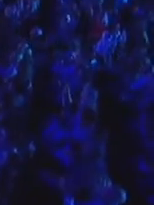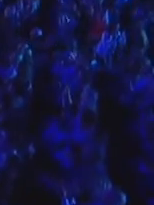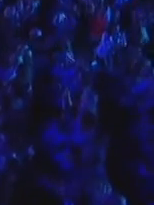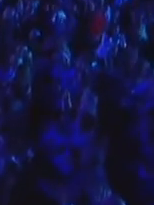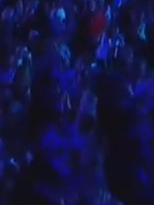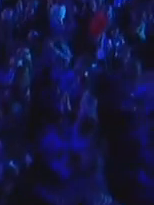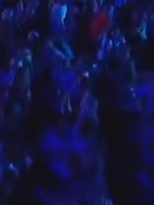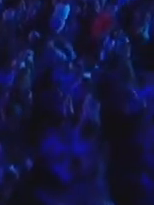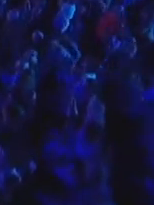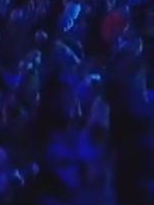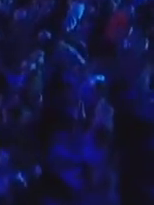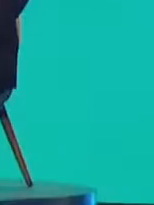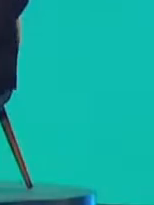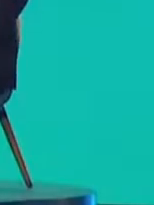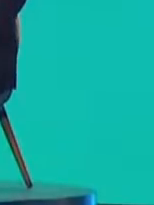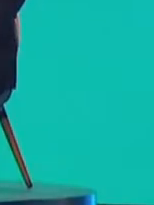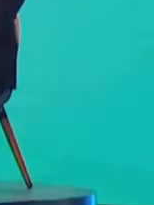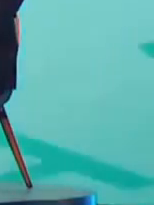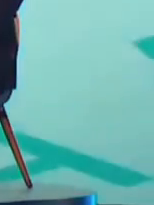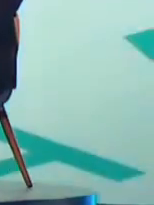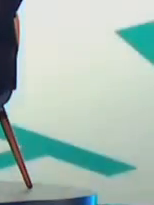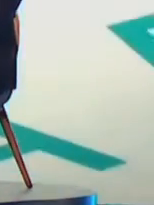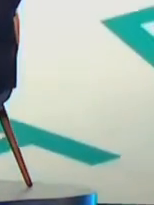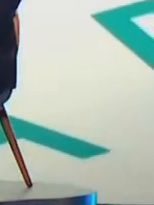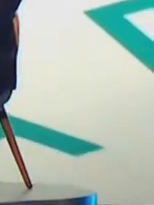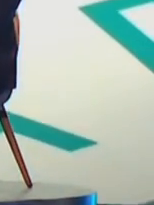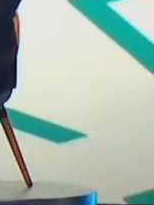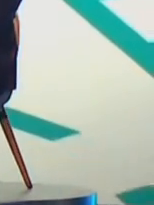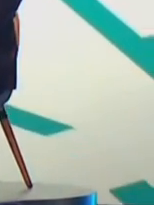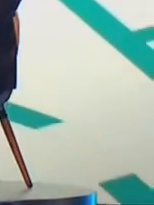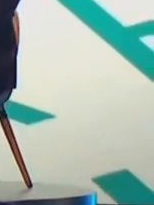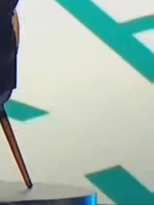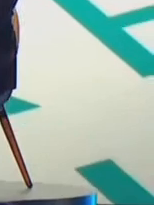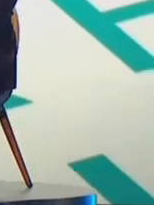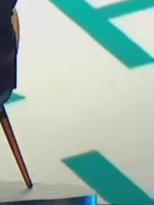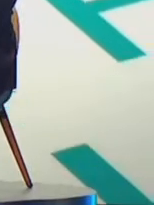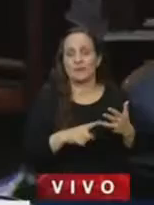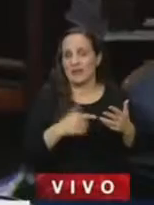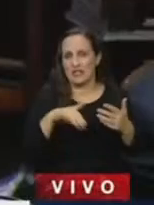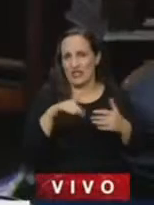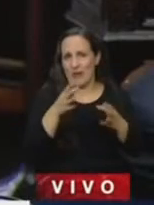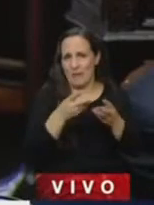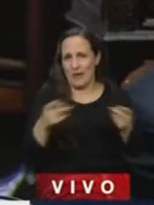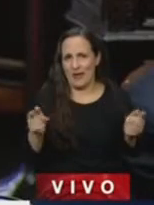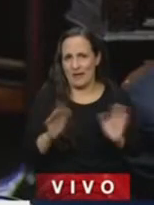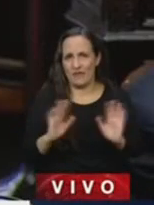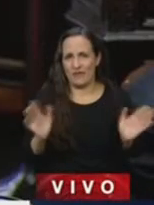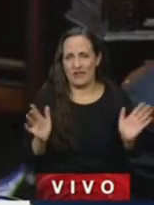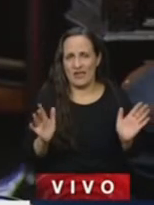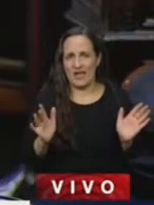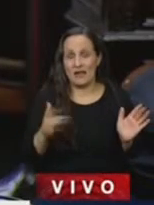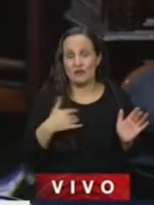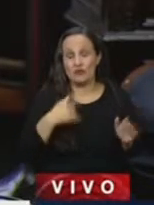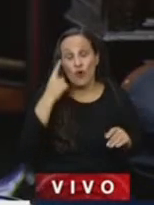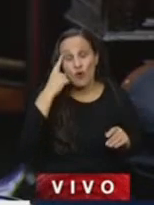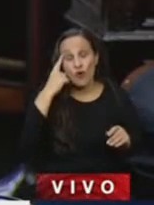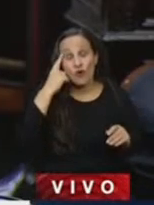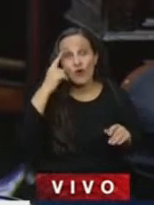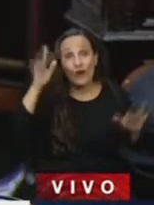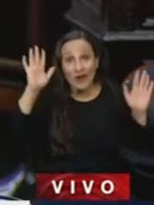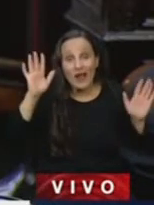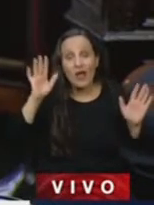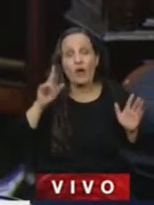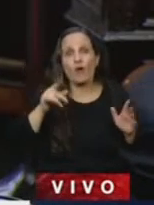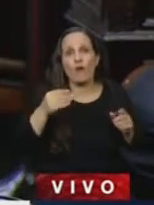a la del 2015 y los márgenes para implementar políticas de orientación más liberal van a ser sustancialmente distintos. Con lo cual,